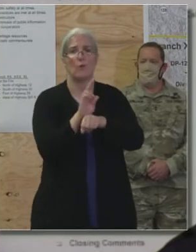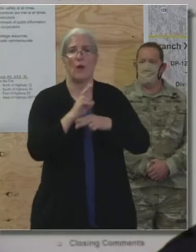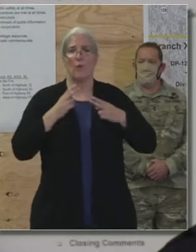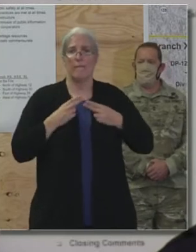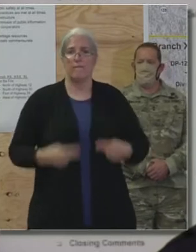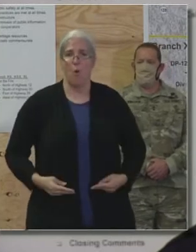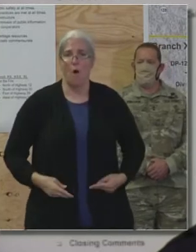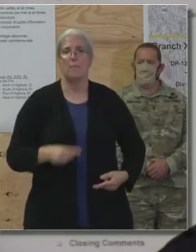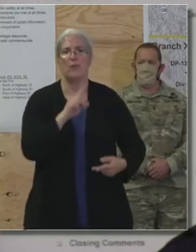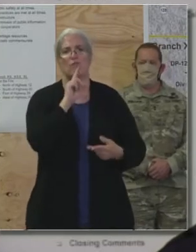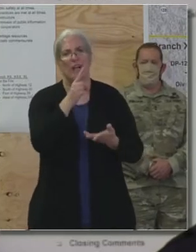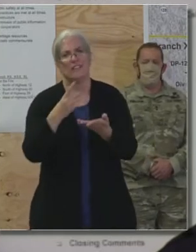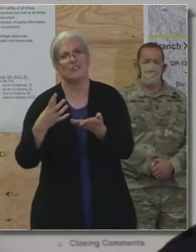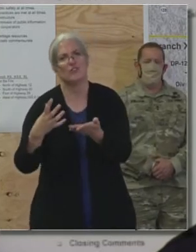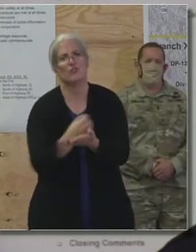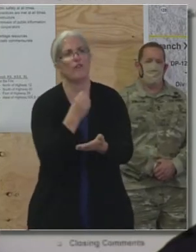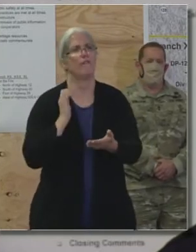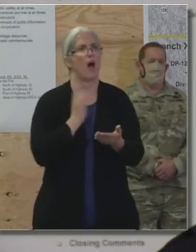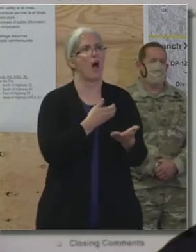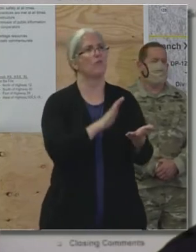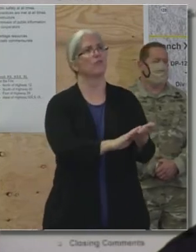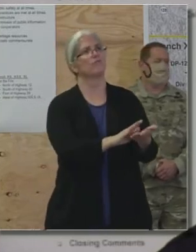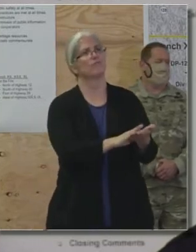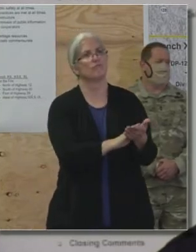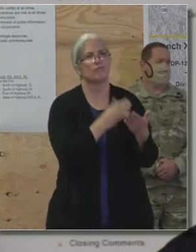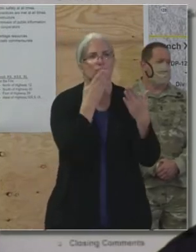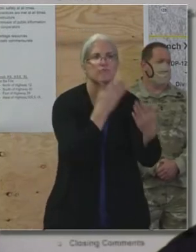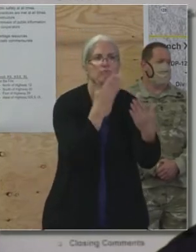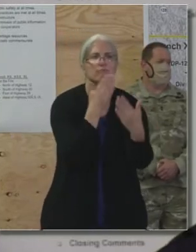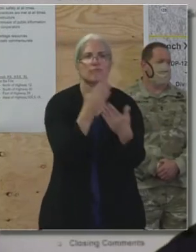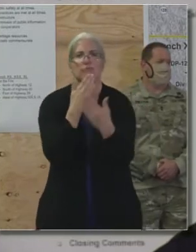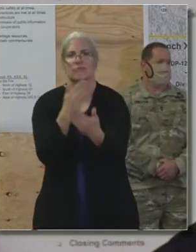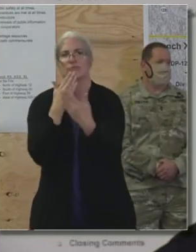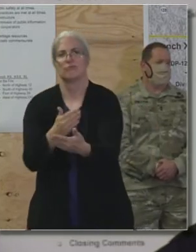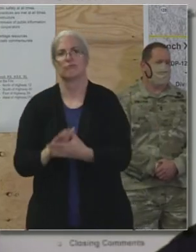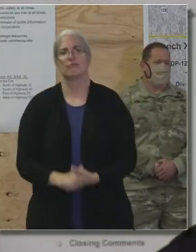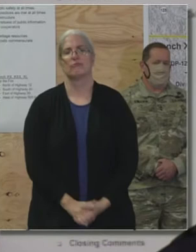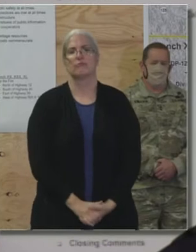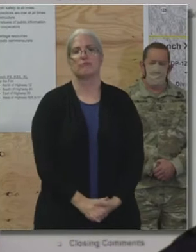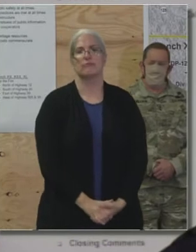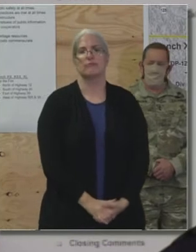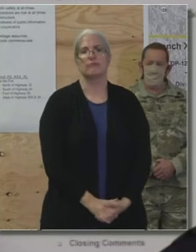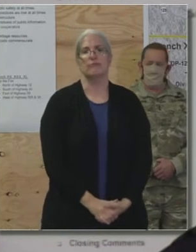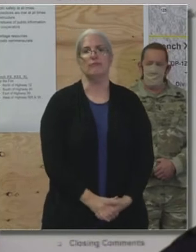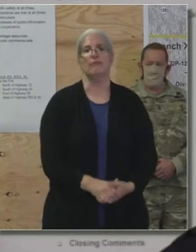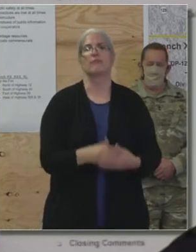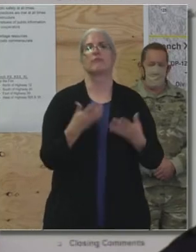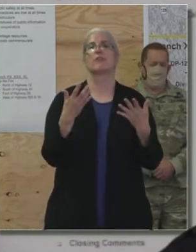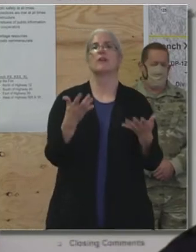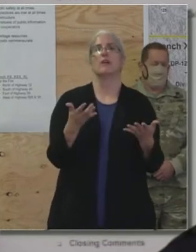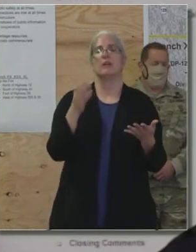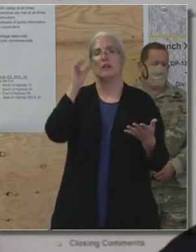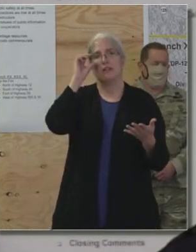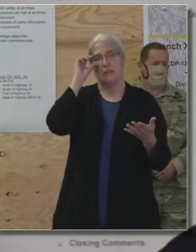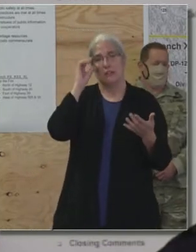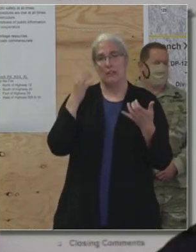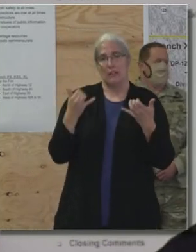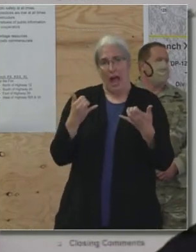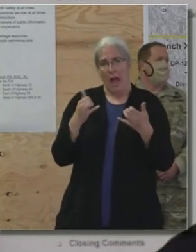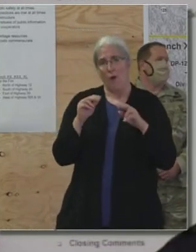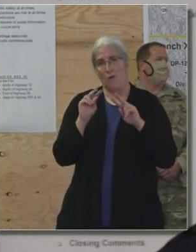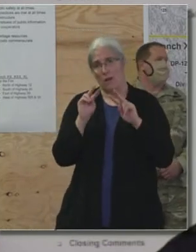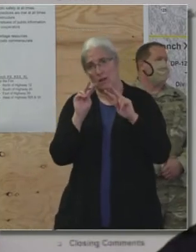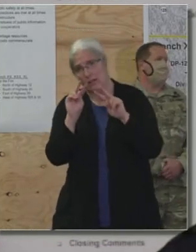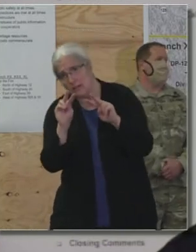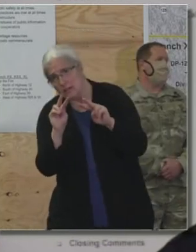gracias en este momento seguimos siendo vigilantes respecto a nuestros efectos incluyendo